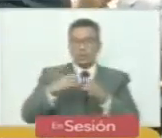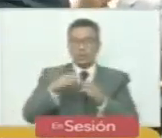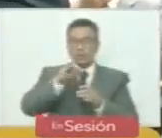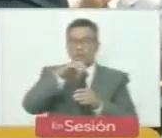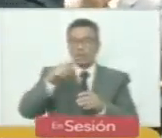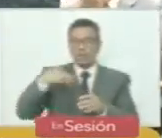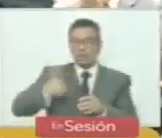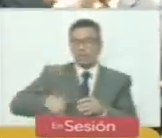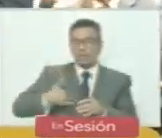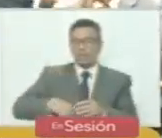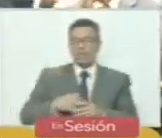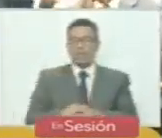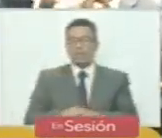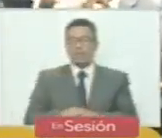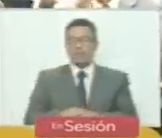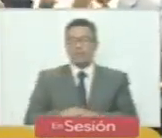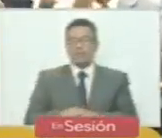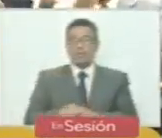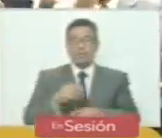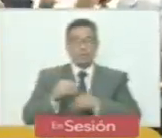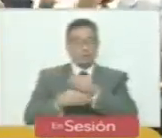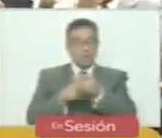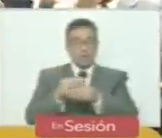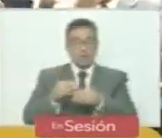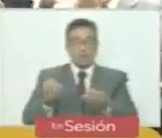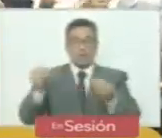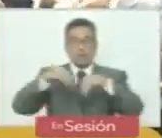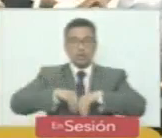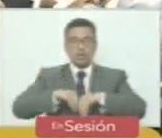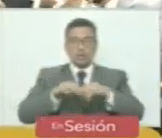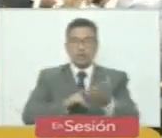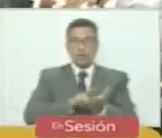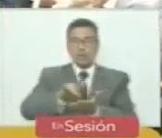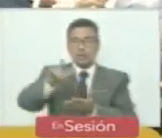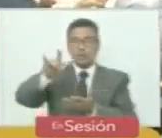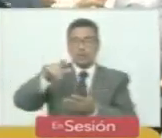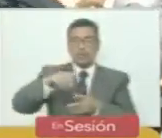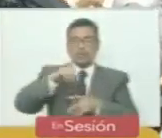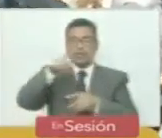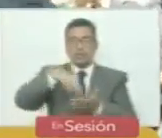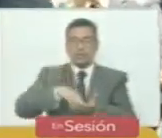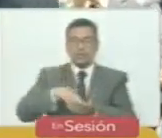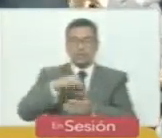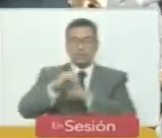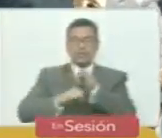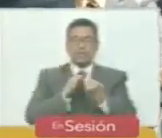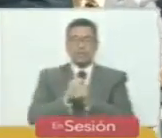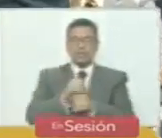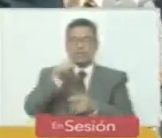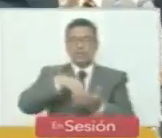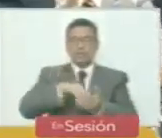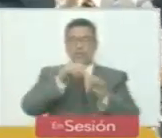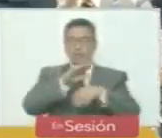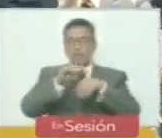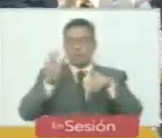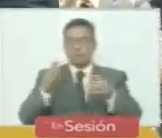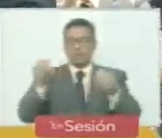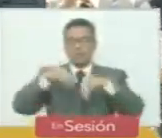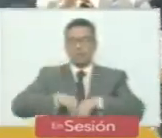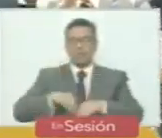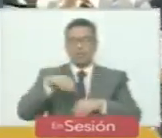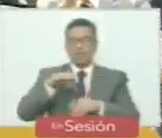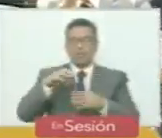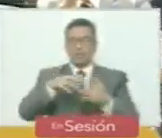en Argentina, violando el Convenio sobre Aviación Civil Internacional de 1994, conocido como el Convenio de